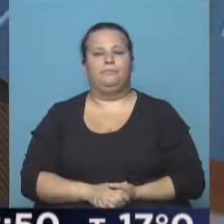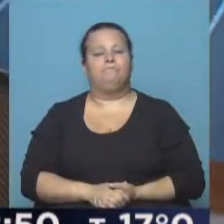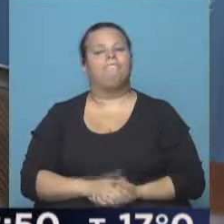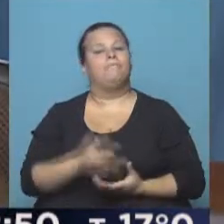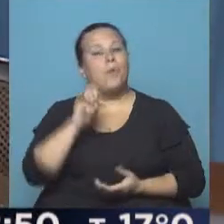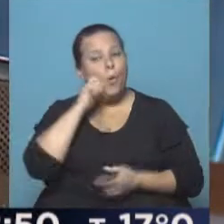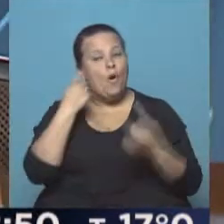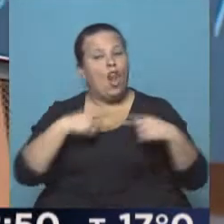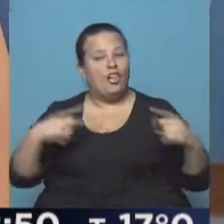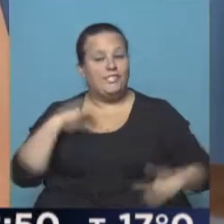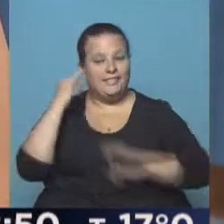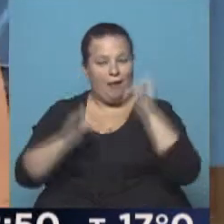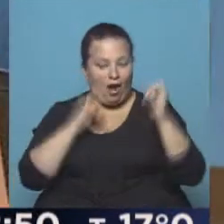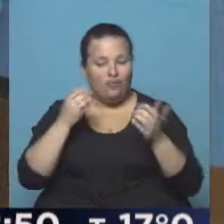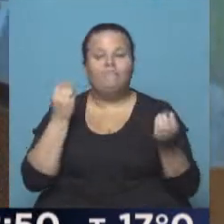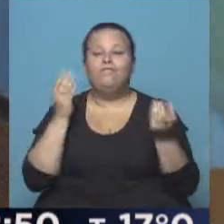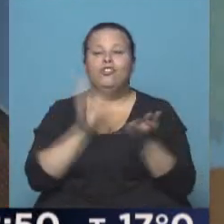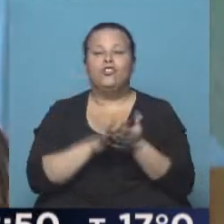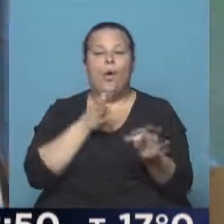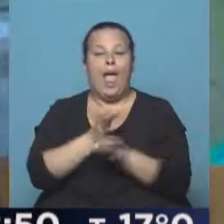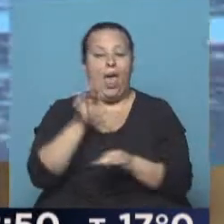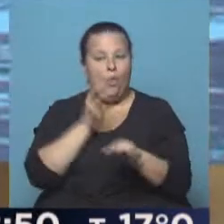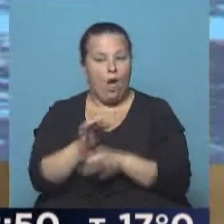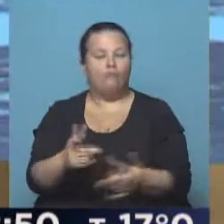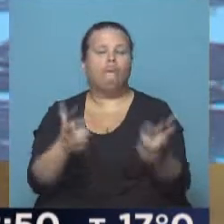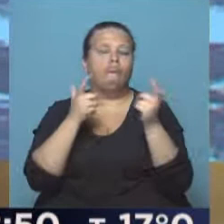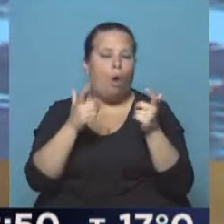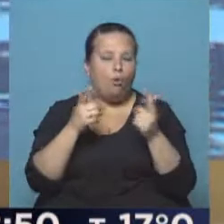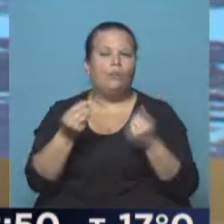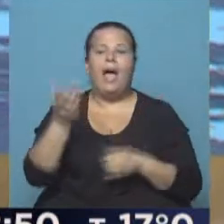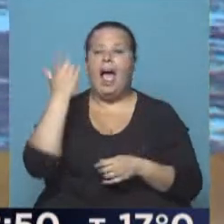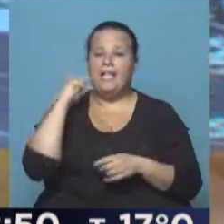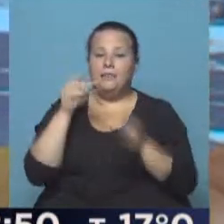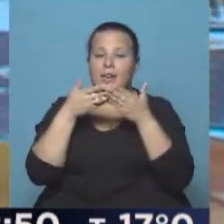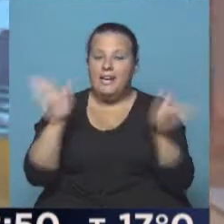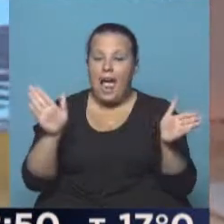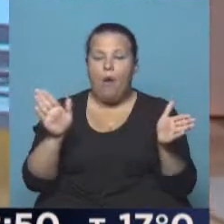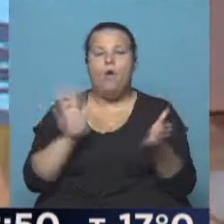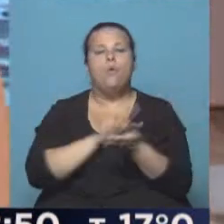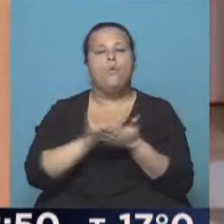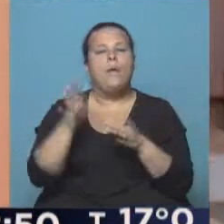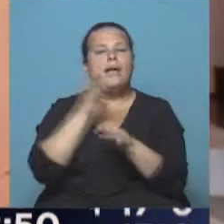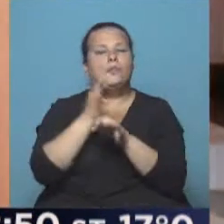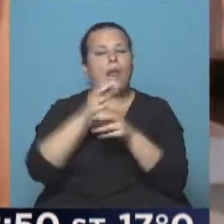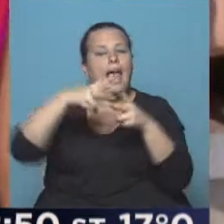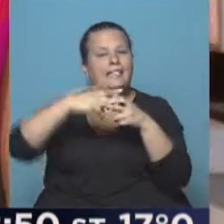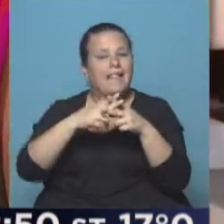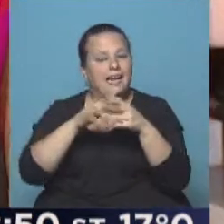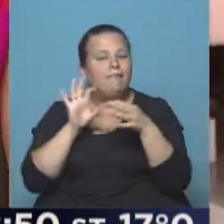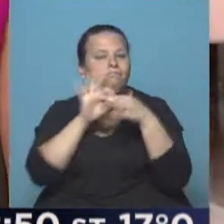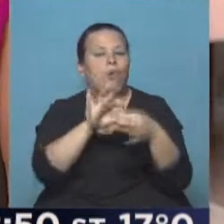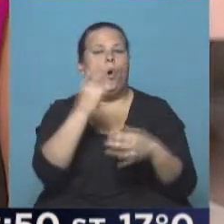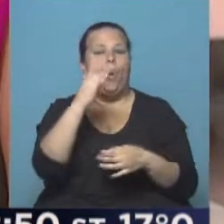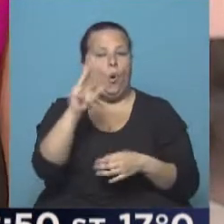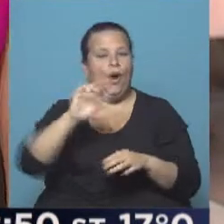Tenemos una muy buena noticia para contarles. Tiene que ver con la educación, afortunadamente, porque se acaba de inaugurar una nueva escuela técnica dependiente de la UBA.